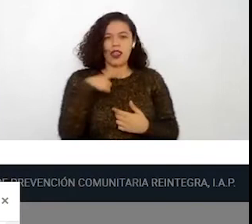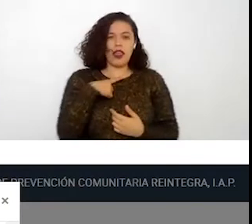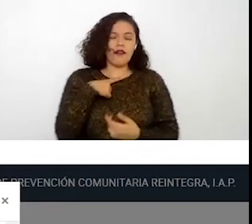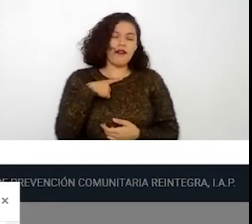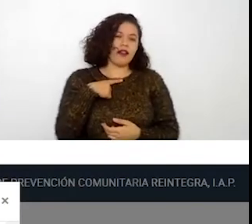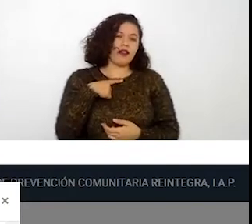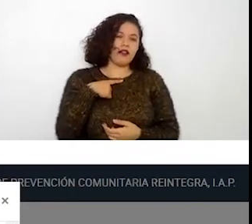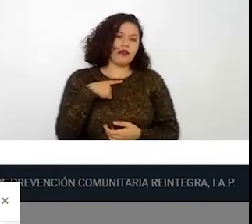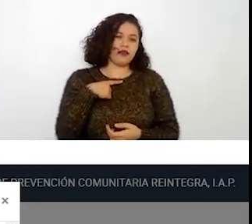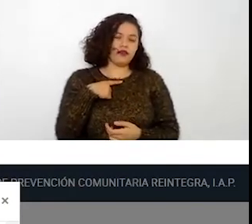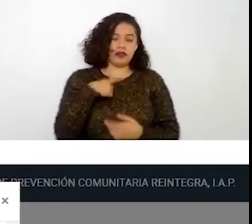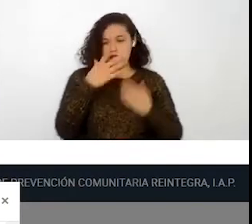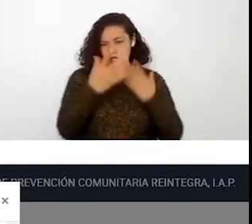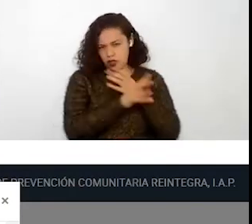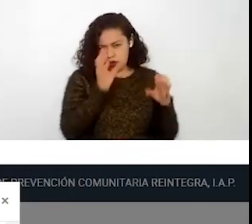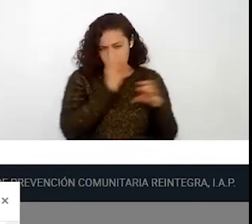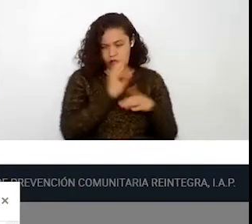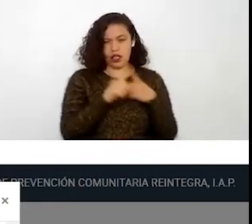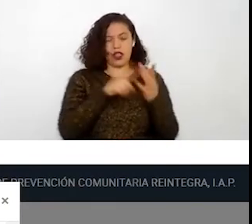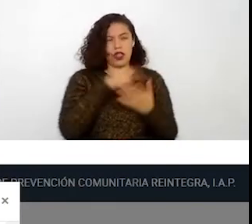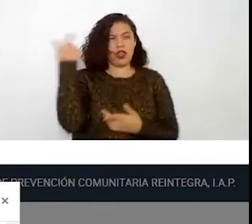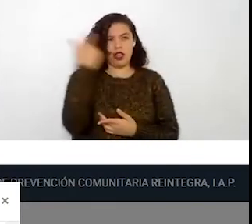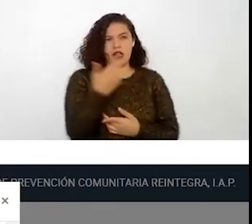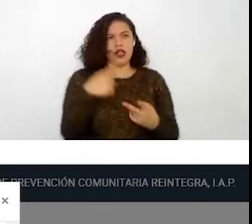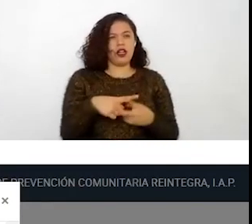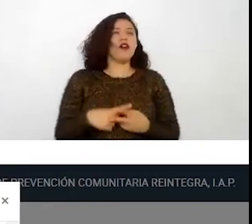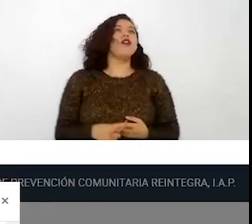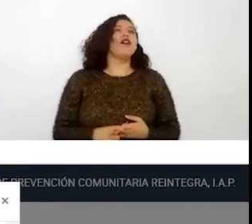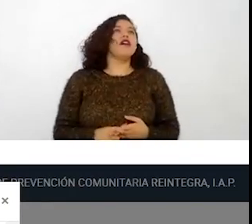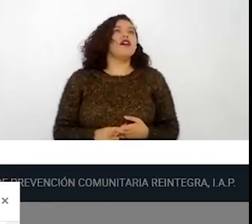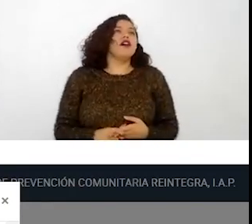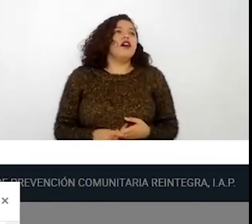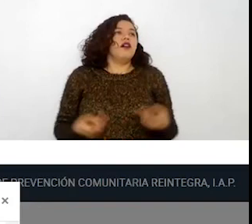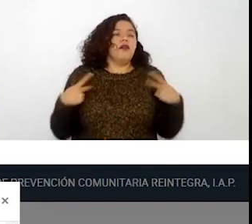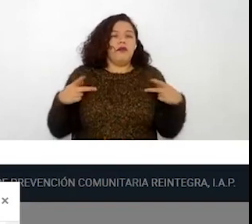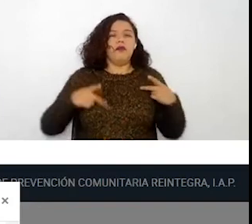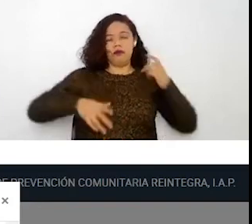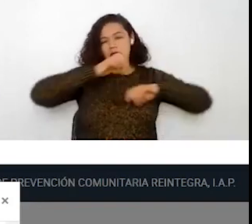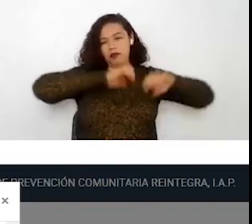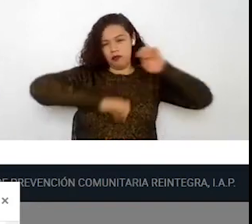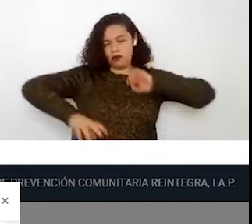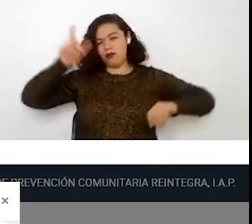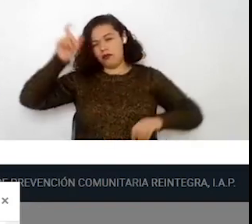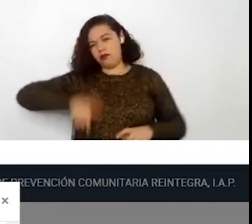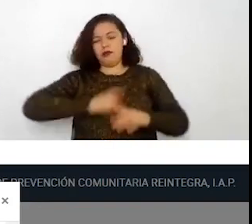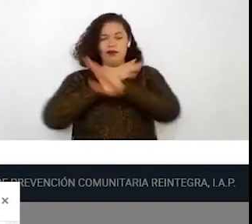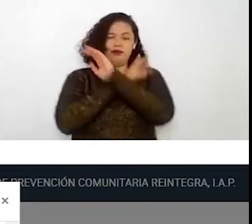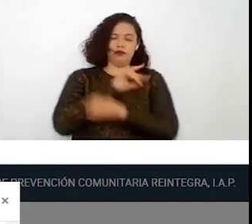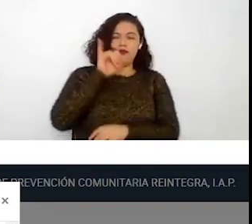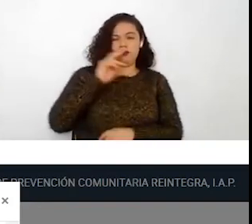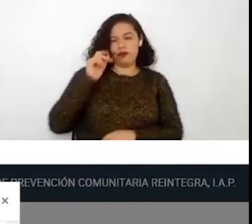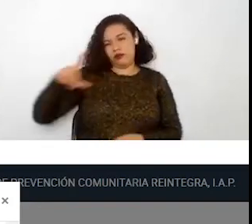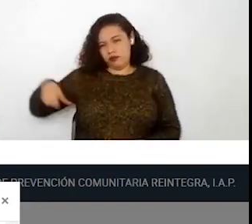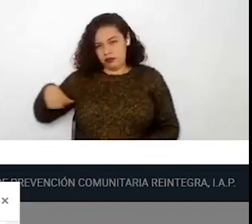en especie en dinero o sea en efectivo de personas físicas Morales restringidos no restringidos de gobierno